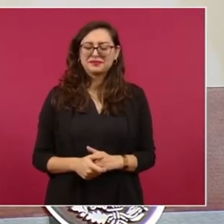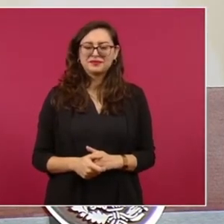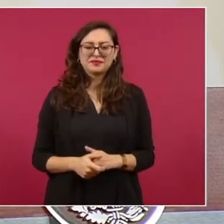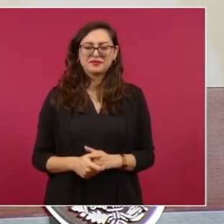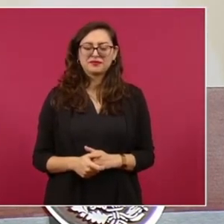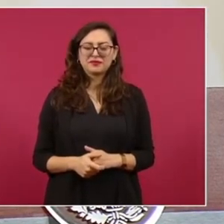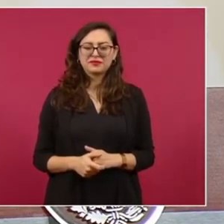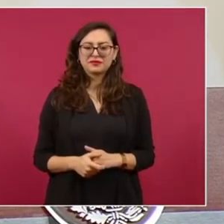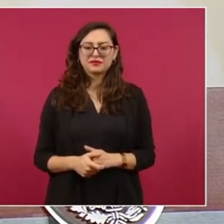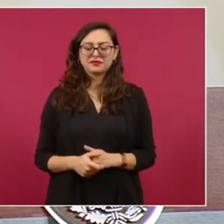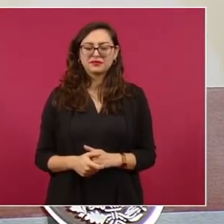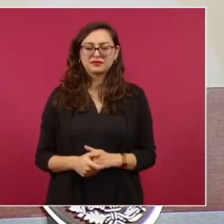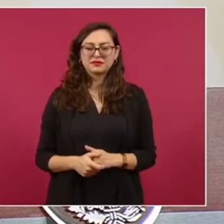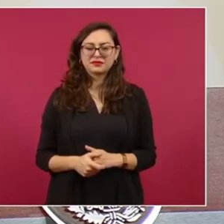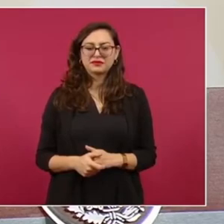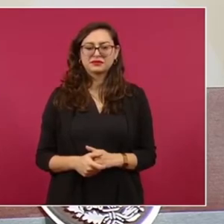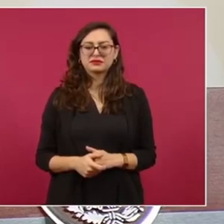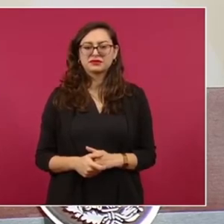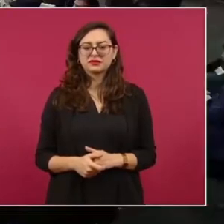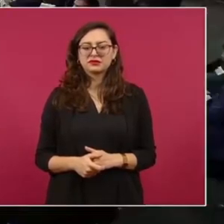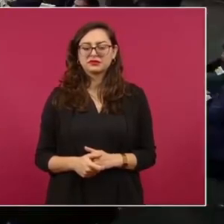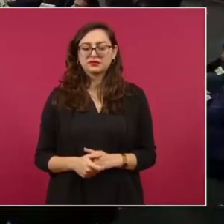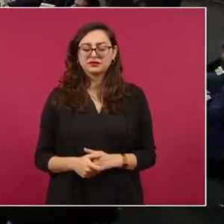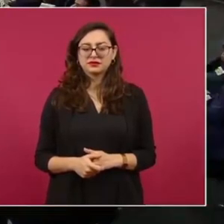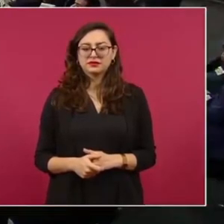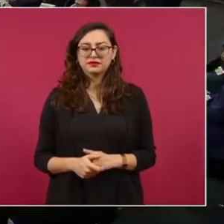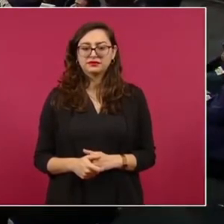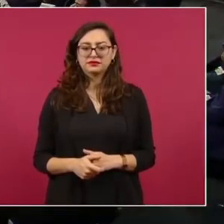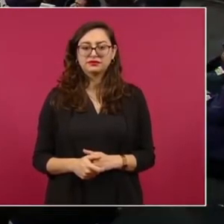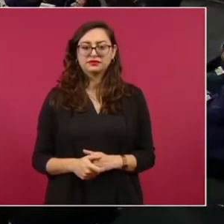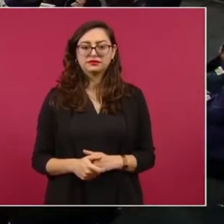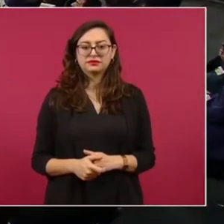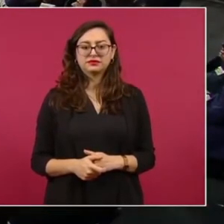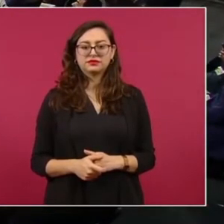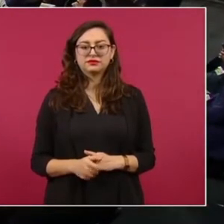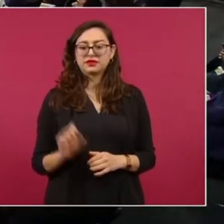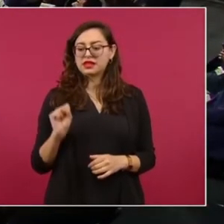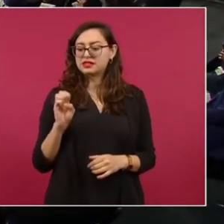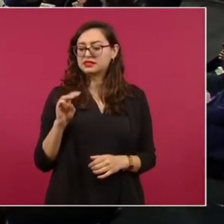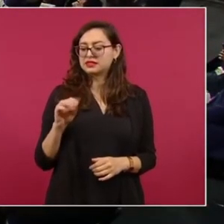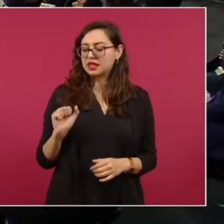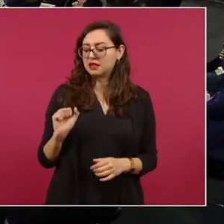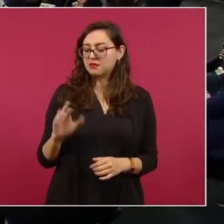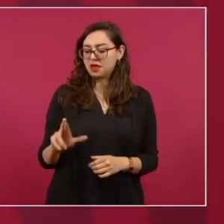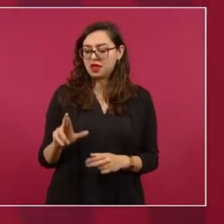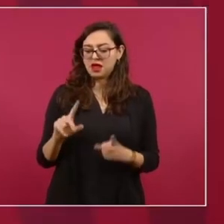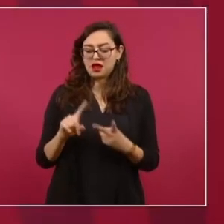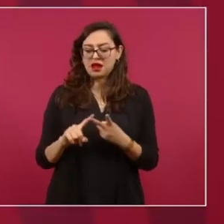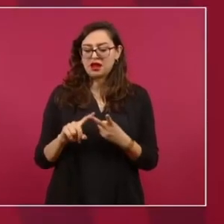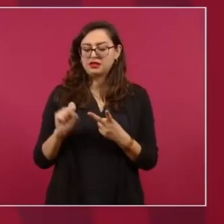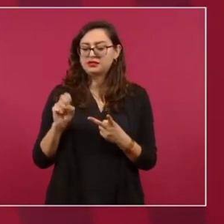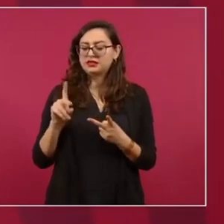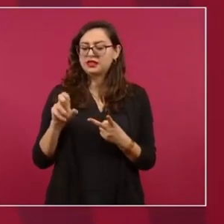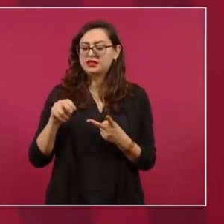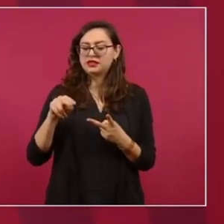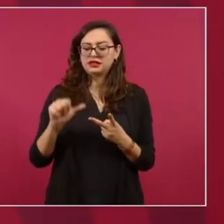el apoyo constante de la Secretaría de Marina, de